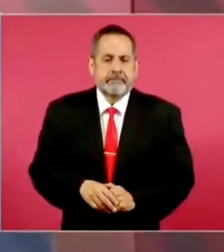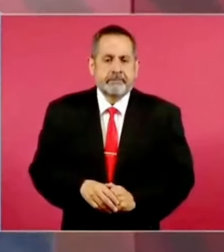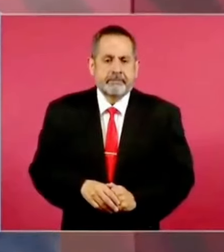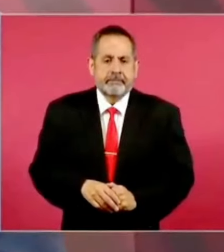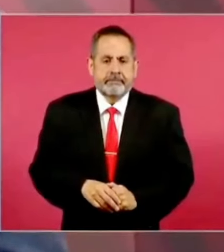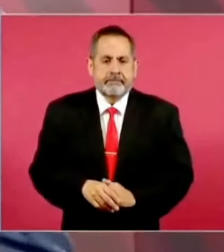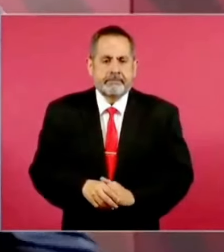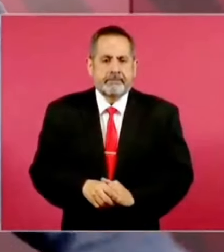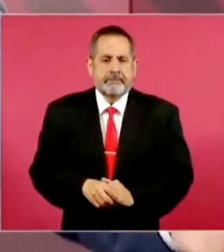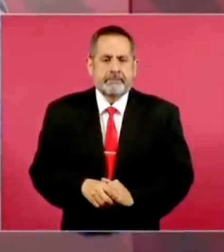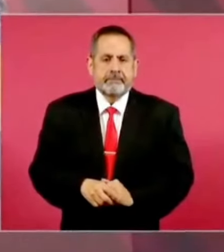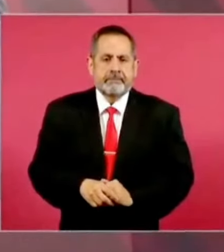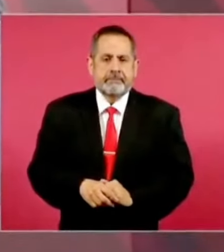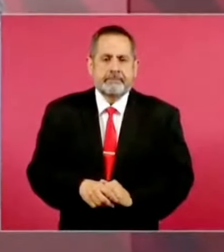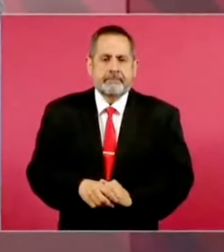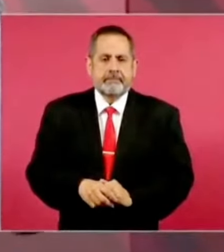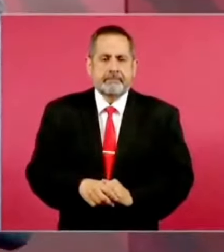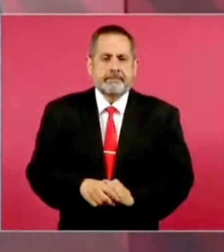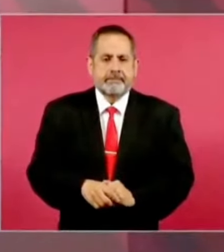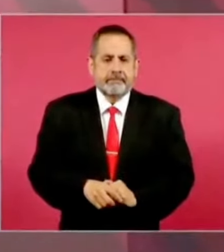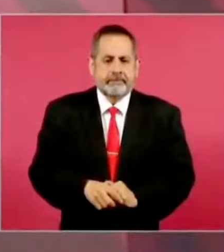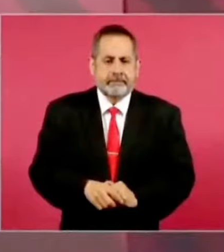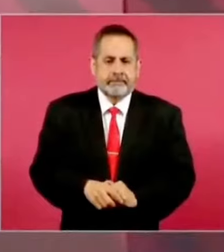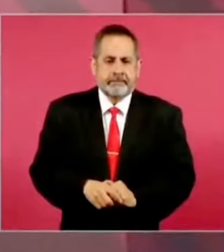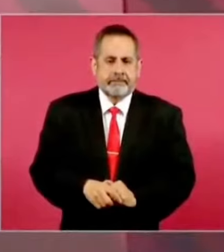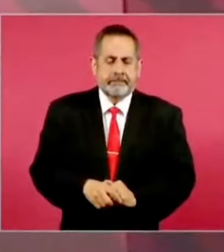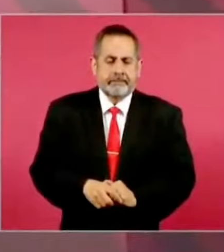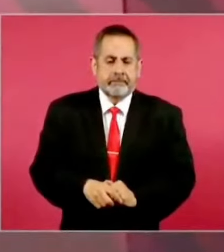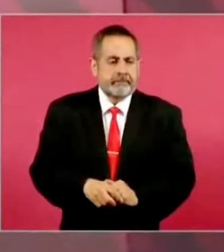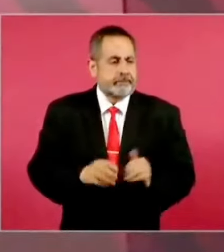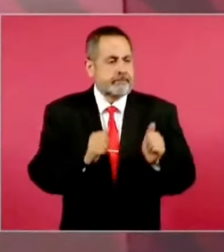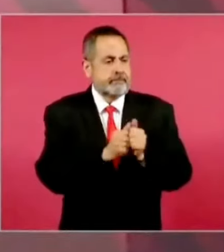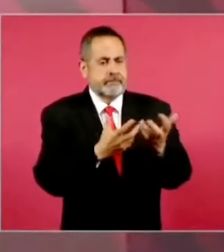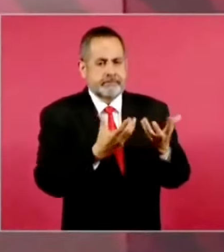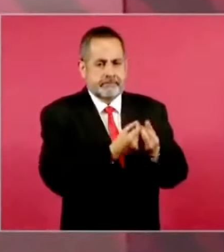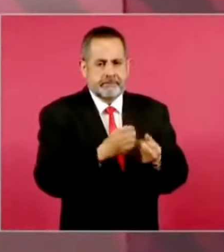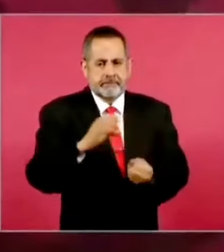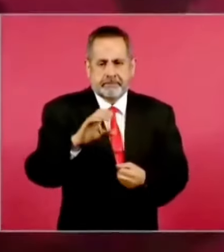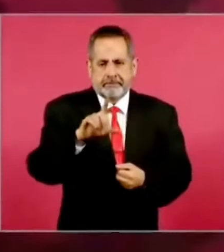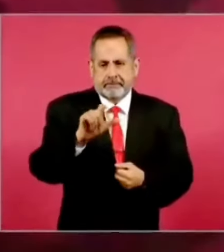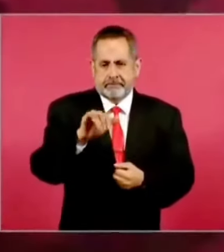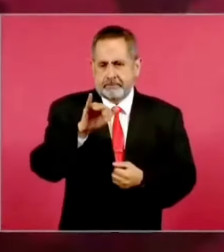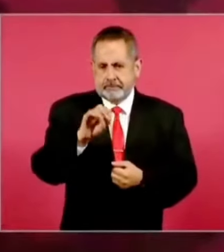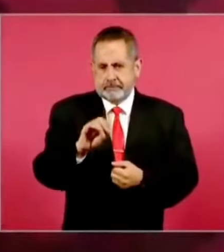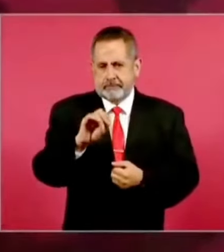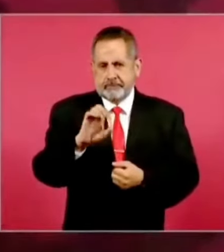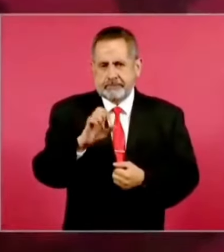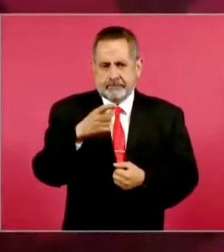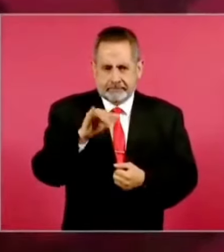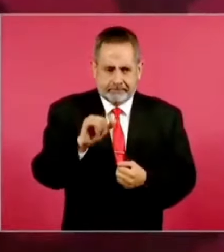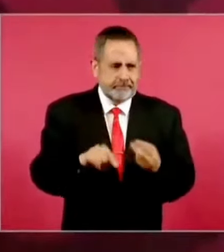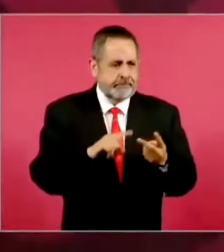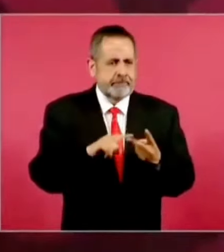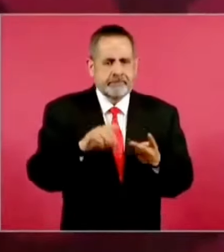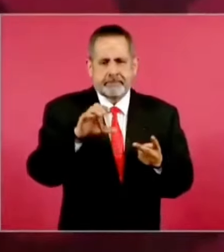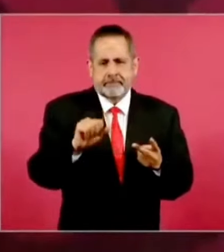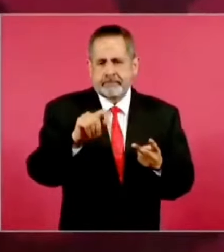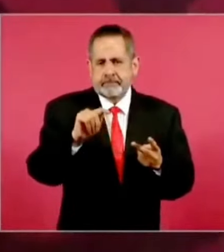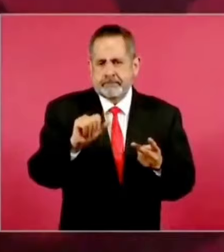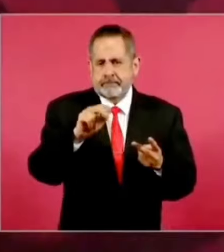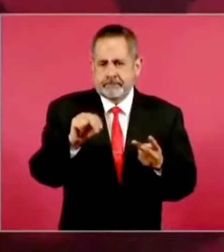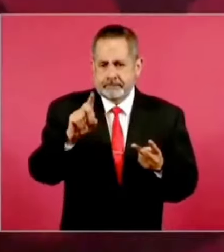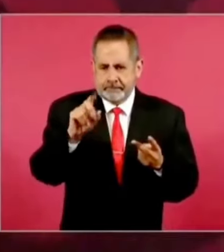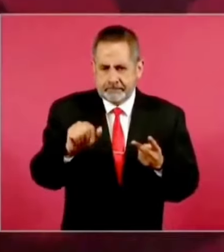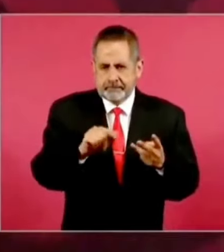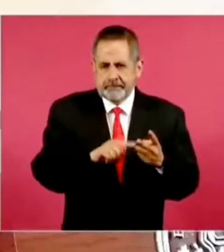poder con Claudio x González Castañeda